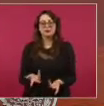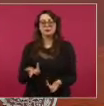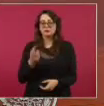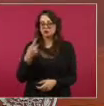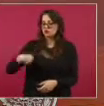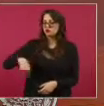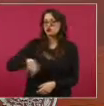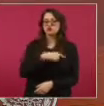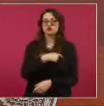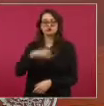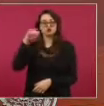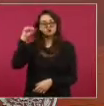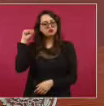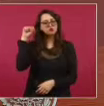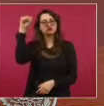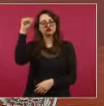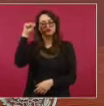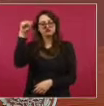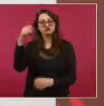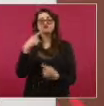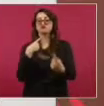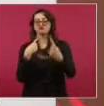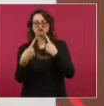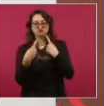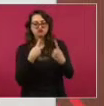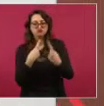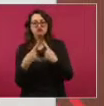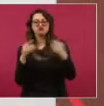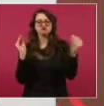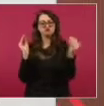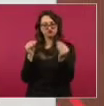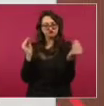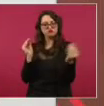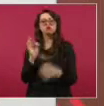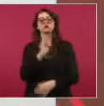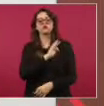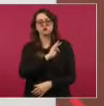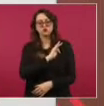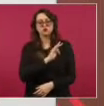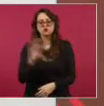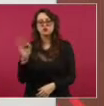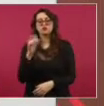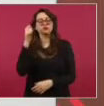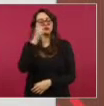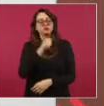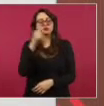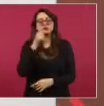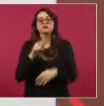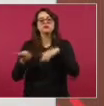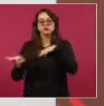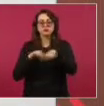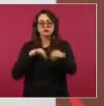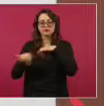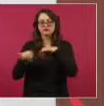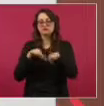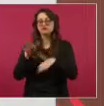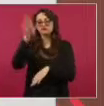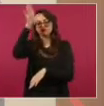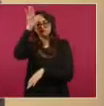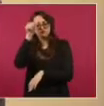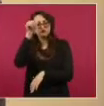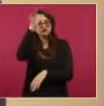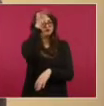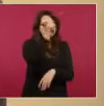en sindicatos, sabemos dialogar. Porque la clase trabajadora invariablemente sabe respetar los acuerdos en